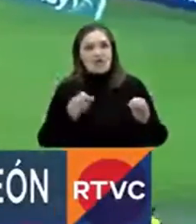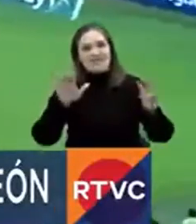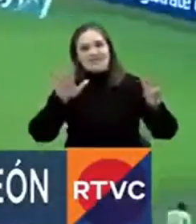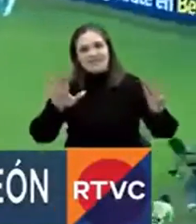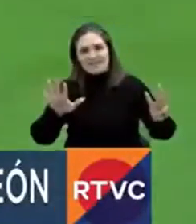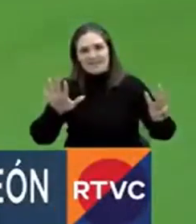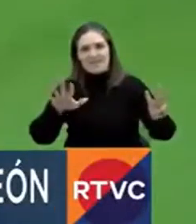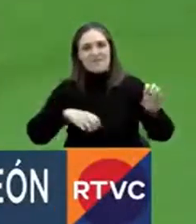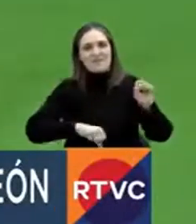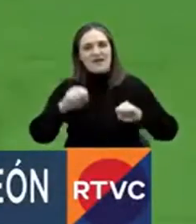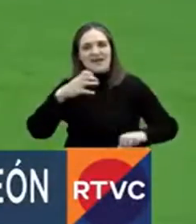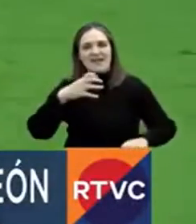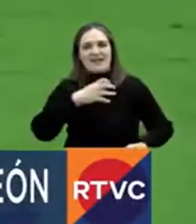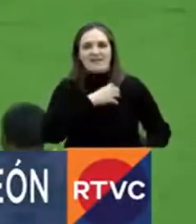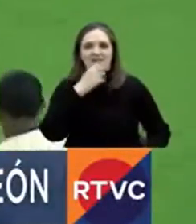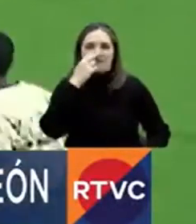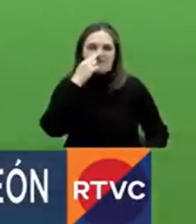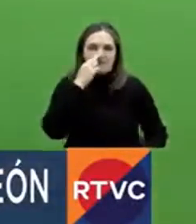ser campeones.